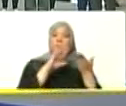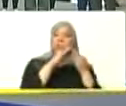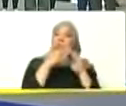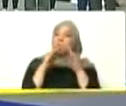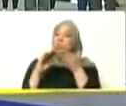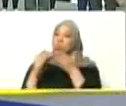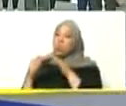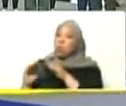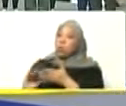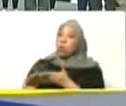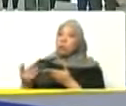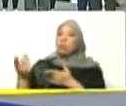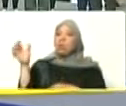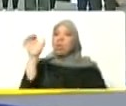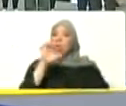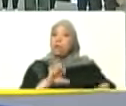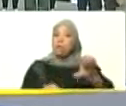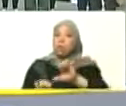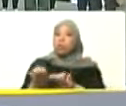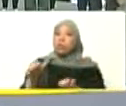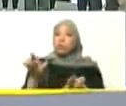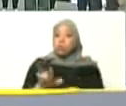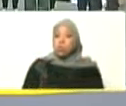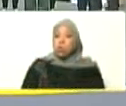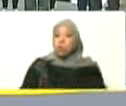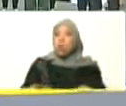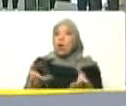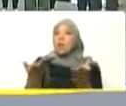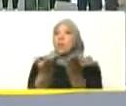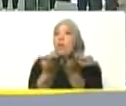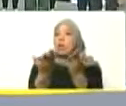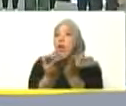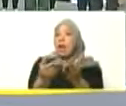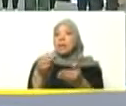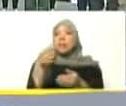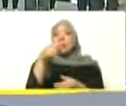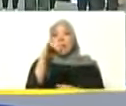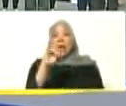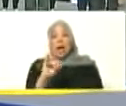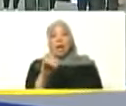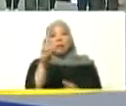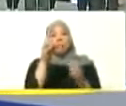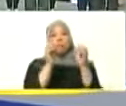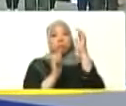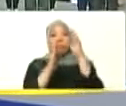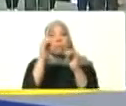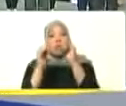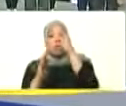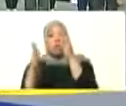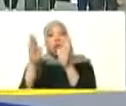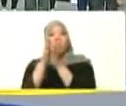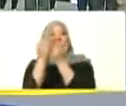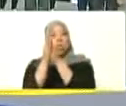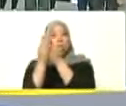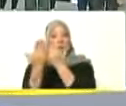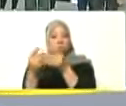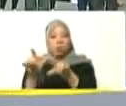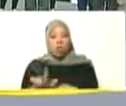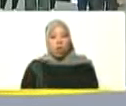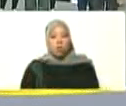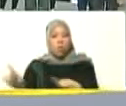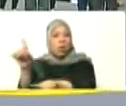de los laboratorios, de las aulas de clase, de la biblioteca, del salón de usos múltiples, de todo,